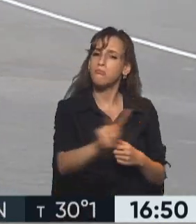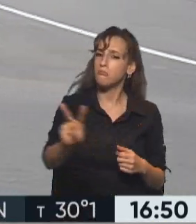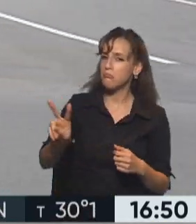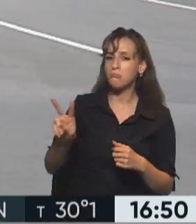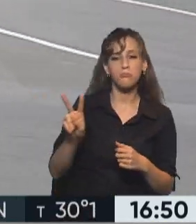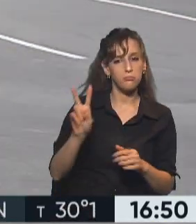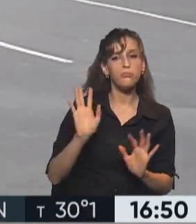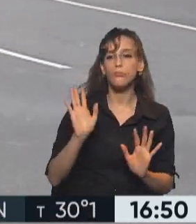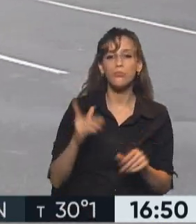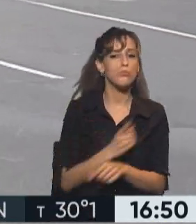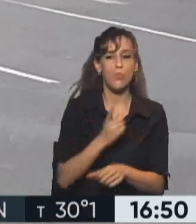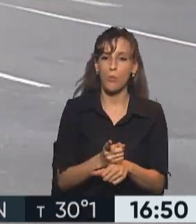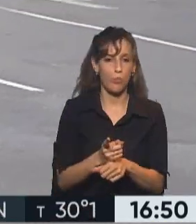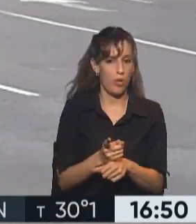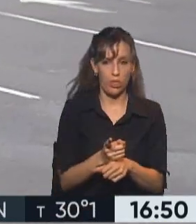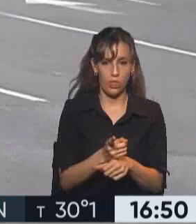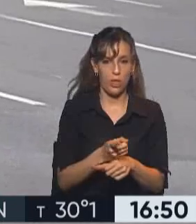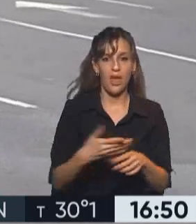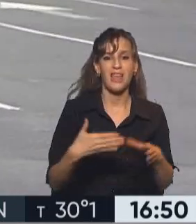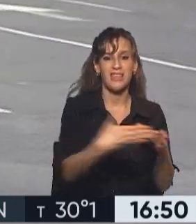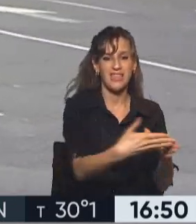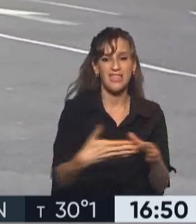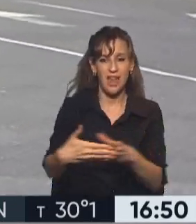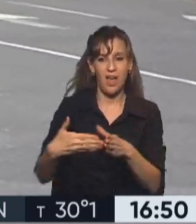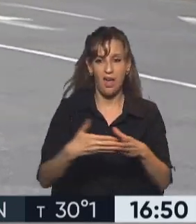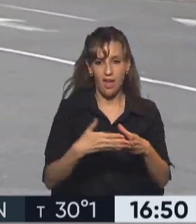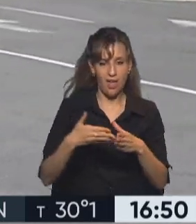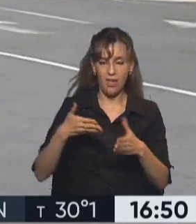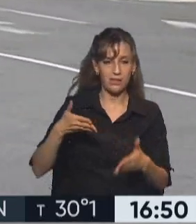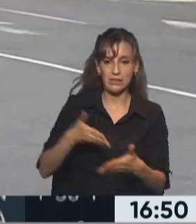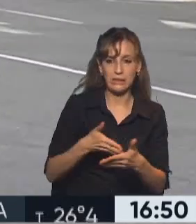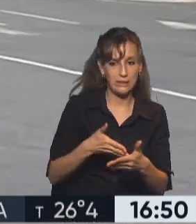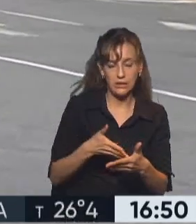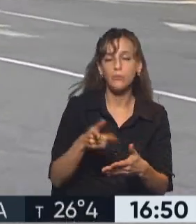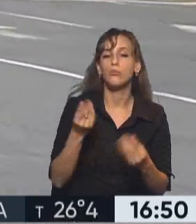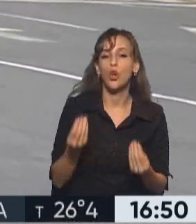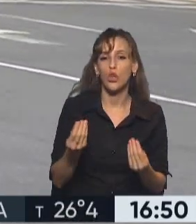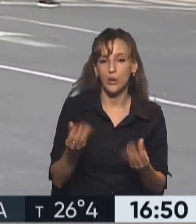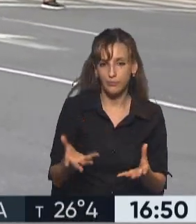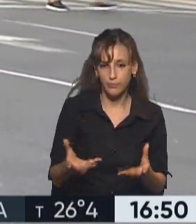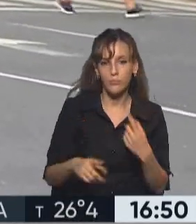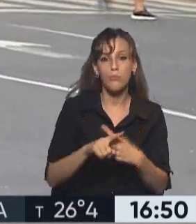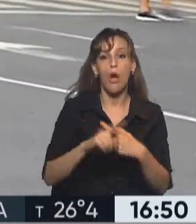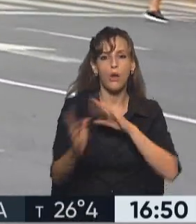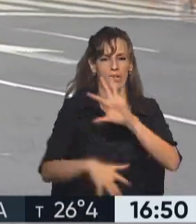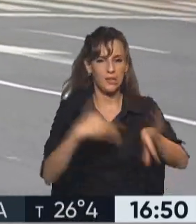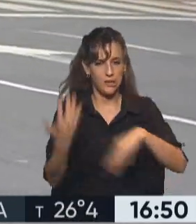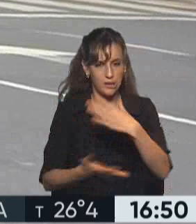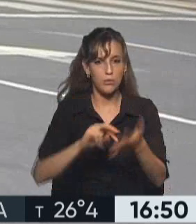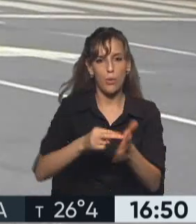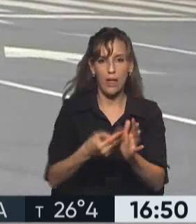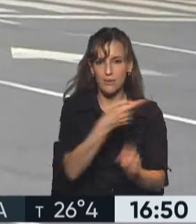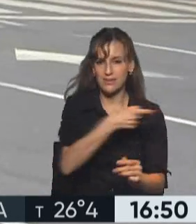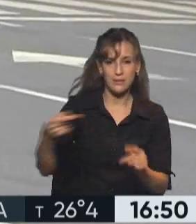no pueden llegar a ninguna de las esquinas del Congreso de la Nación, porque a raíz de los disturbios y los incidentes que hubo en la